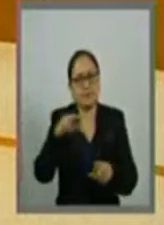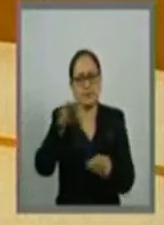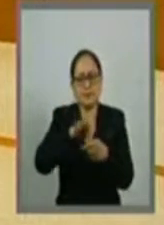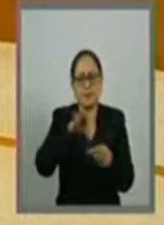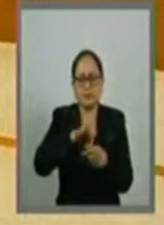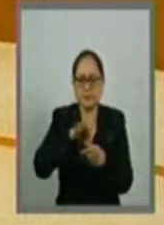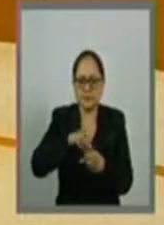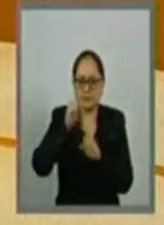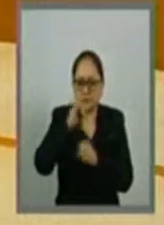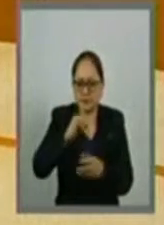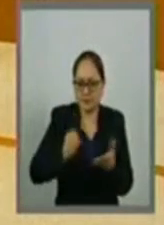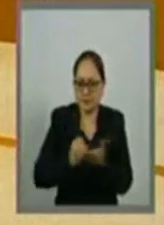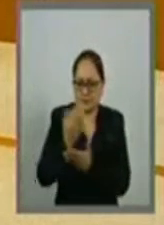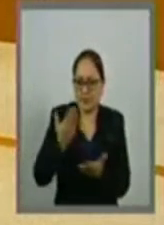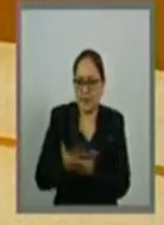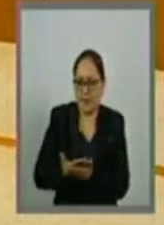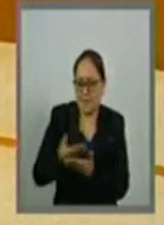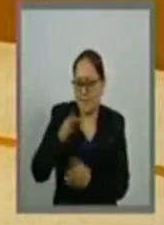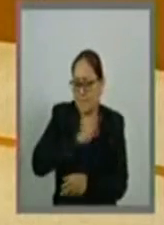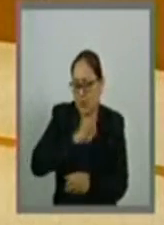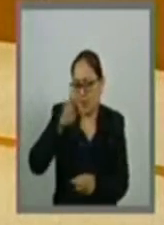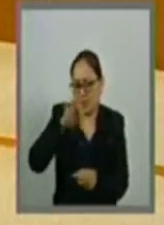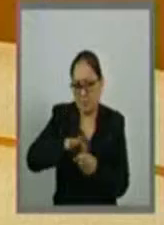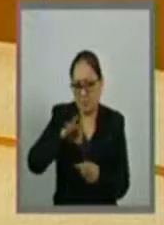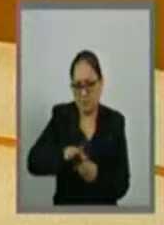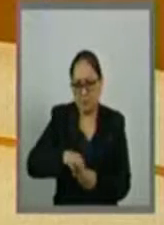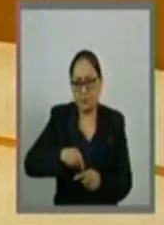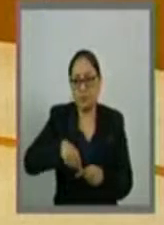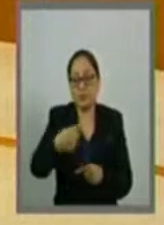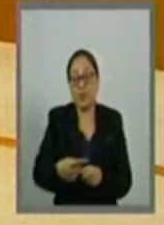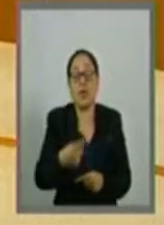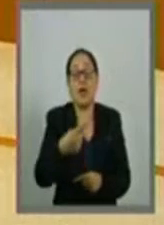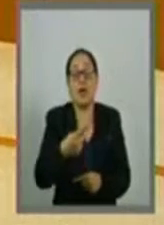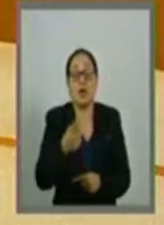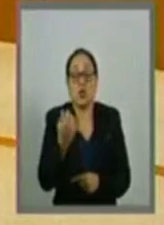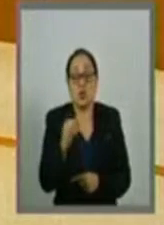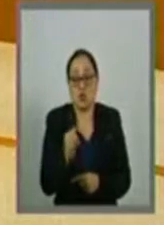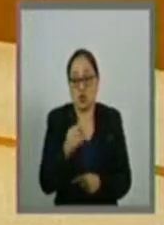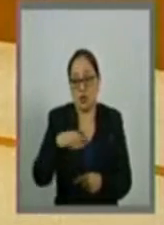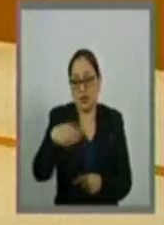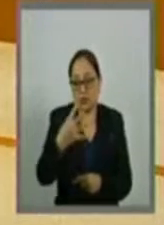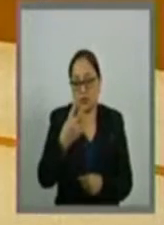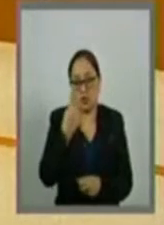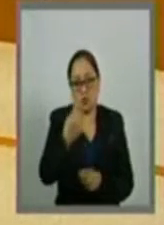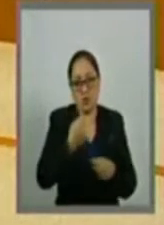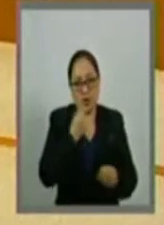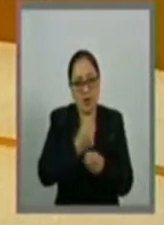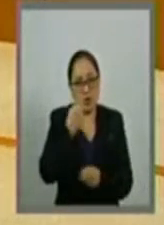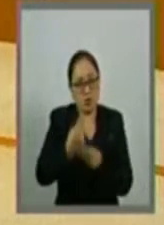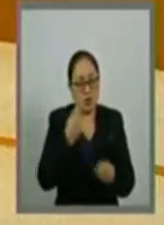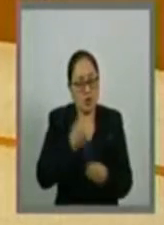este dictamen para que el 14 de junio de cada año sea el Día Nacional de la